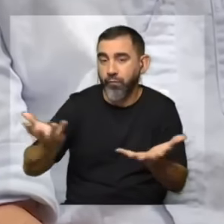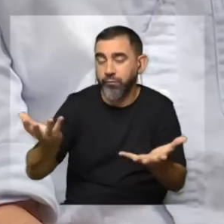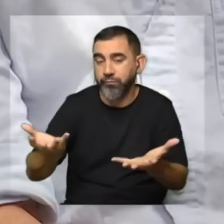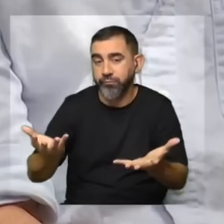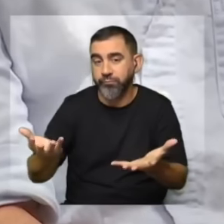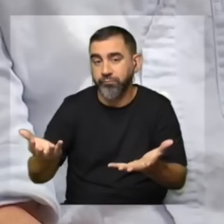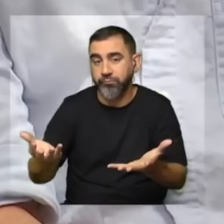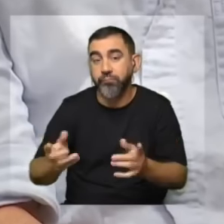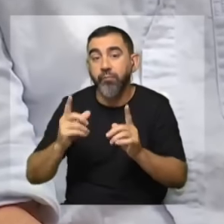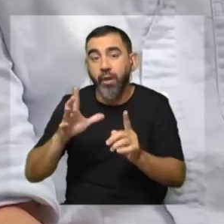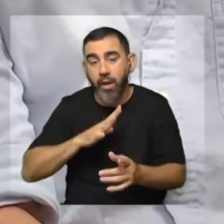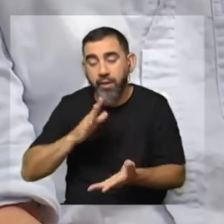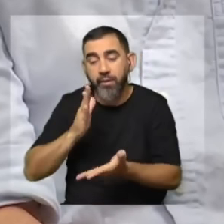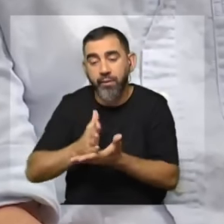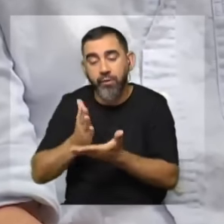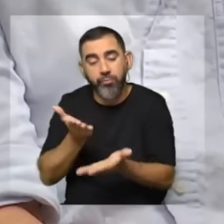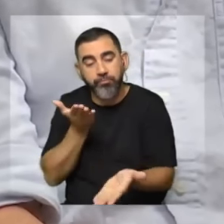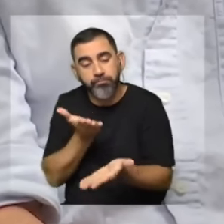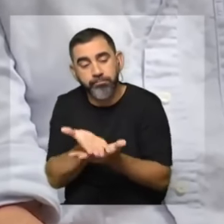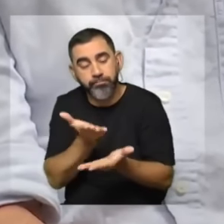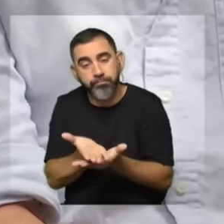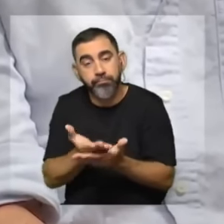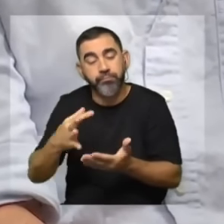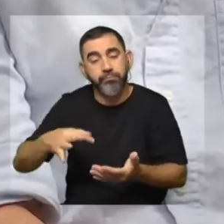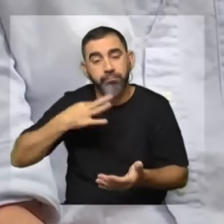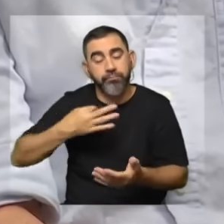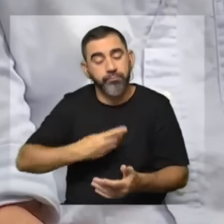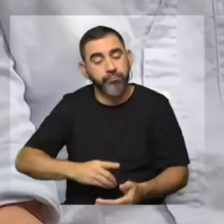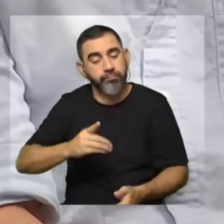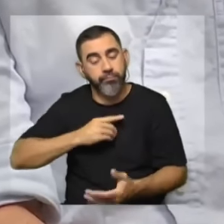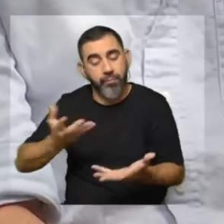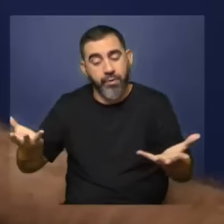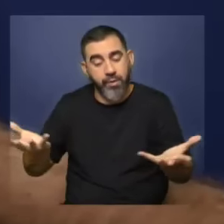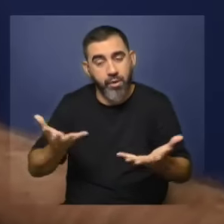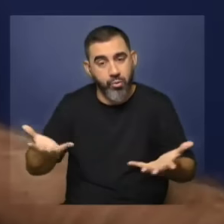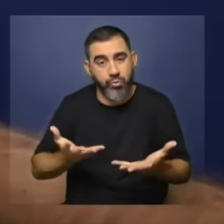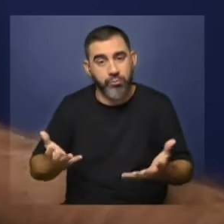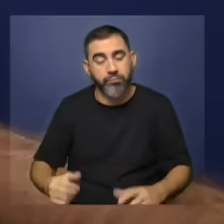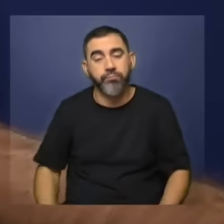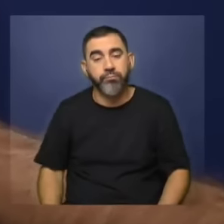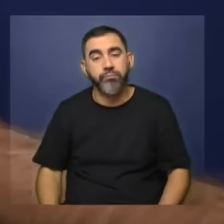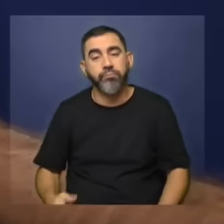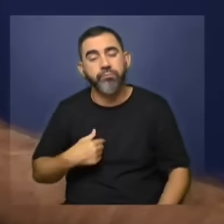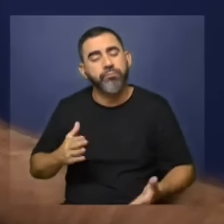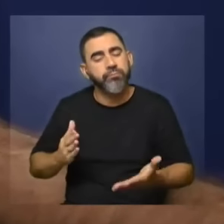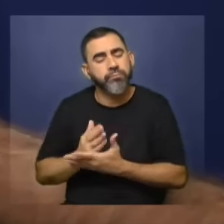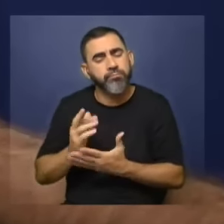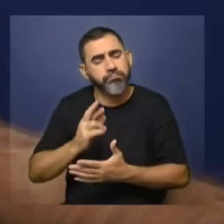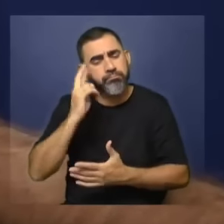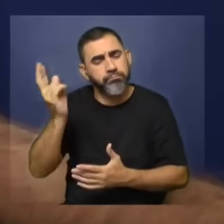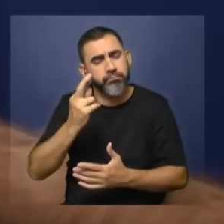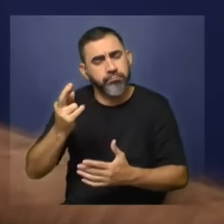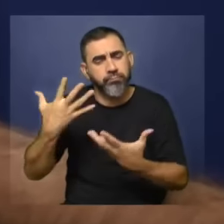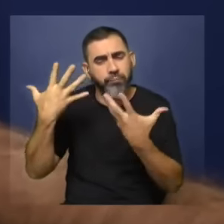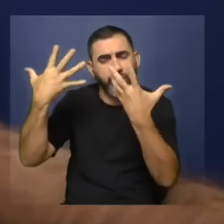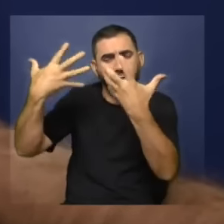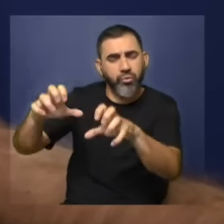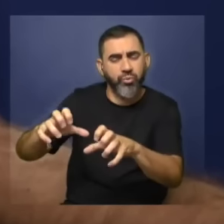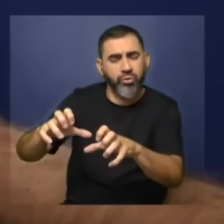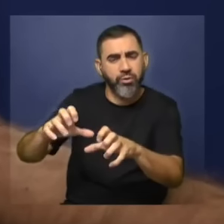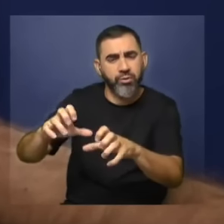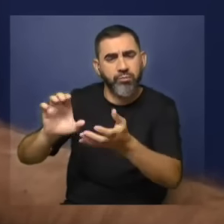Y tenemos derecho a exigir que nuestra vida digna sea ahora a mí siempre me llamó la atención que los que objetan digamos